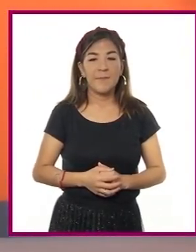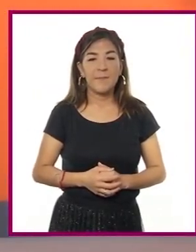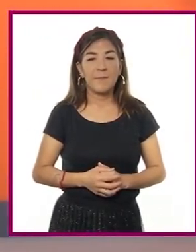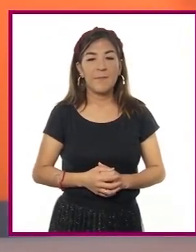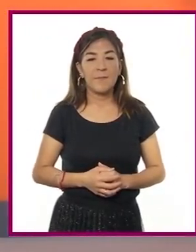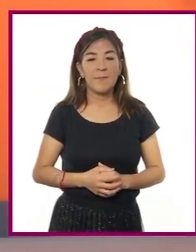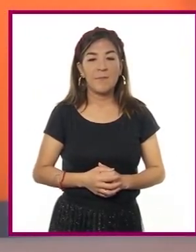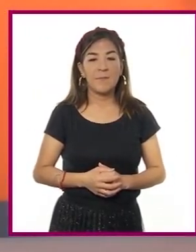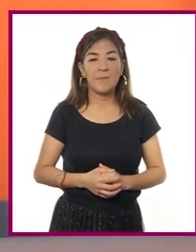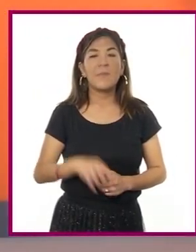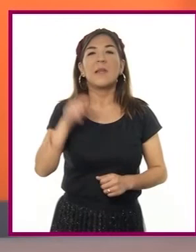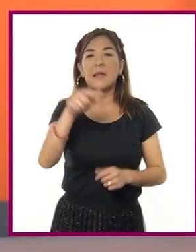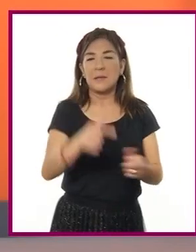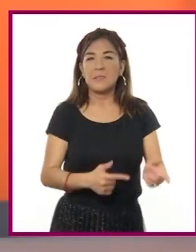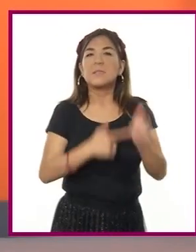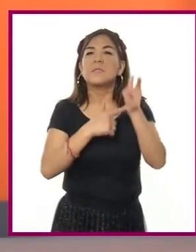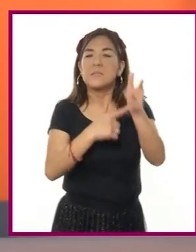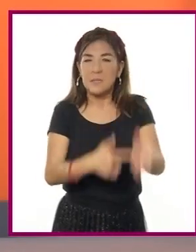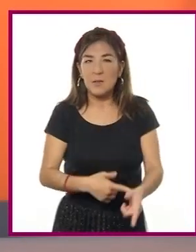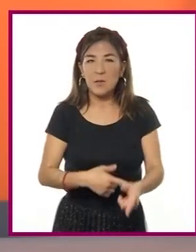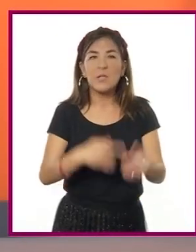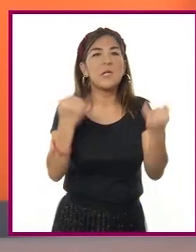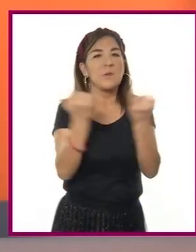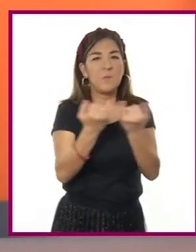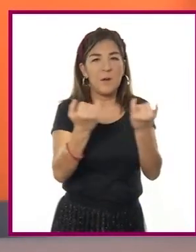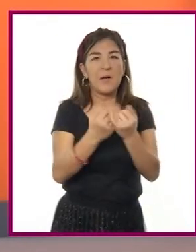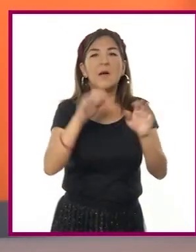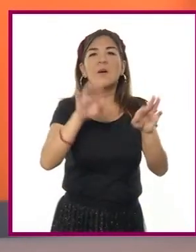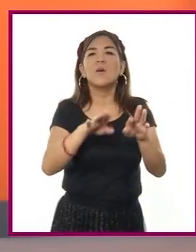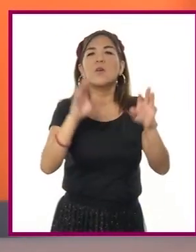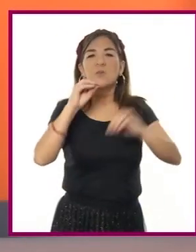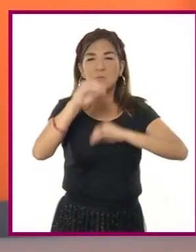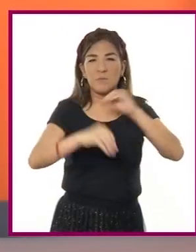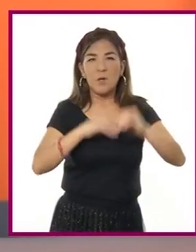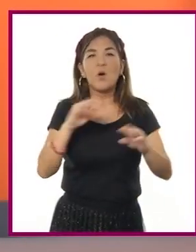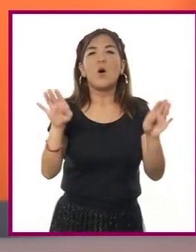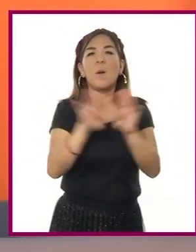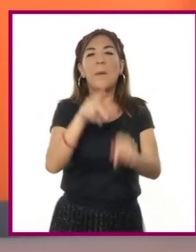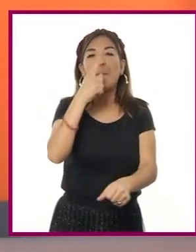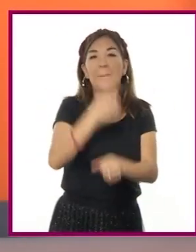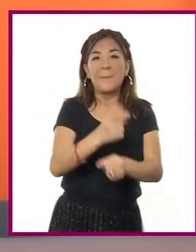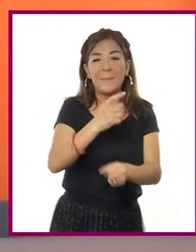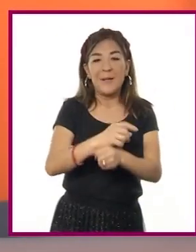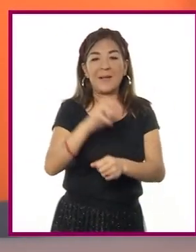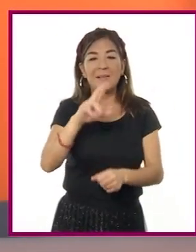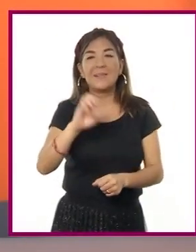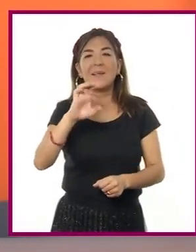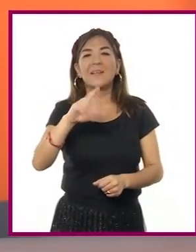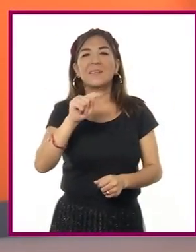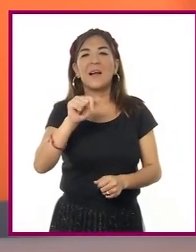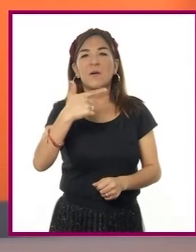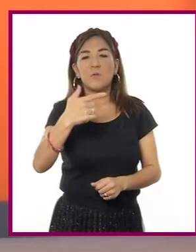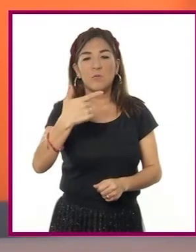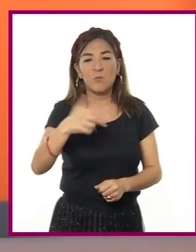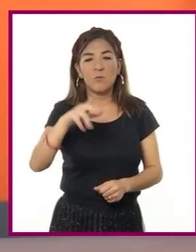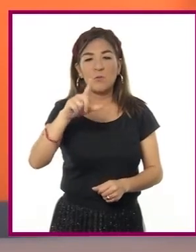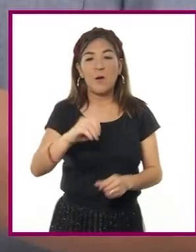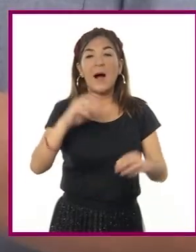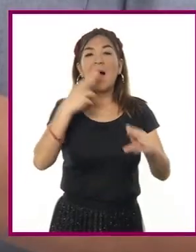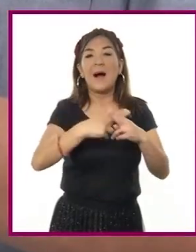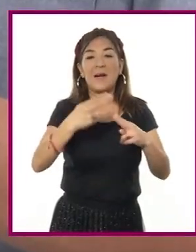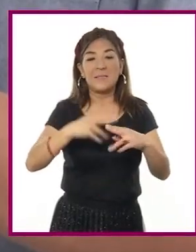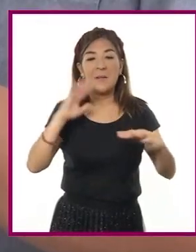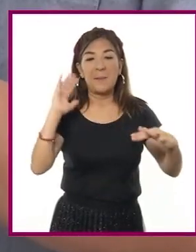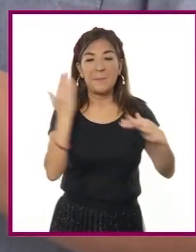Se comienza con la construcción física del icosaedro insertando los 2 primeros rectángulos hasta la mitad.